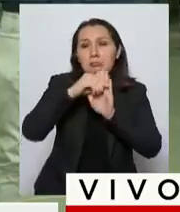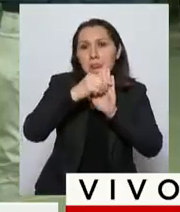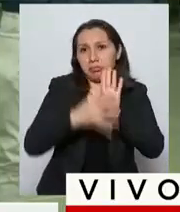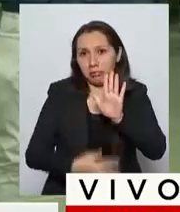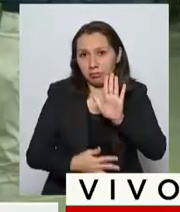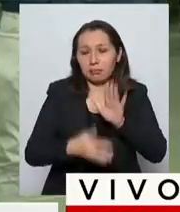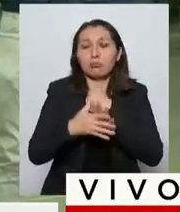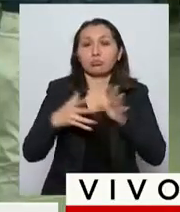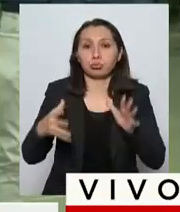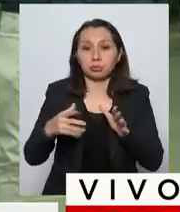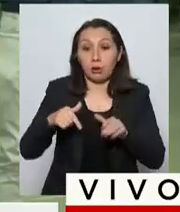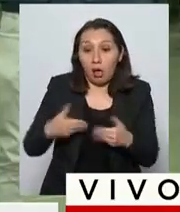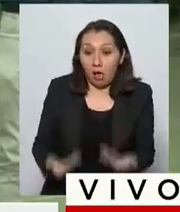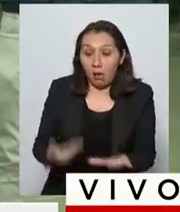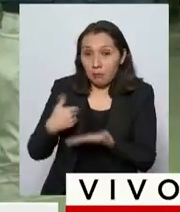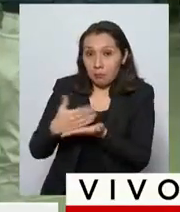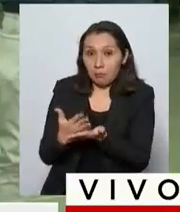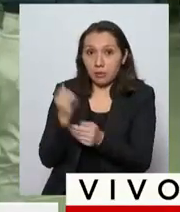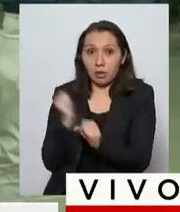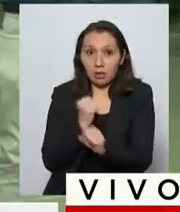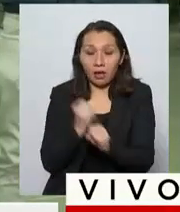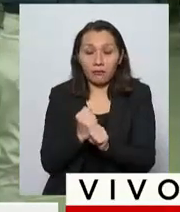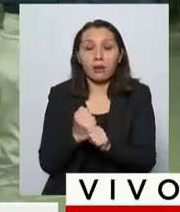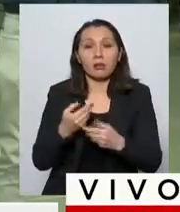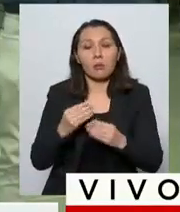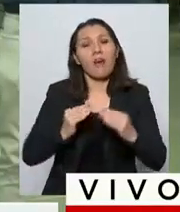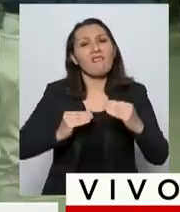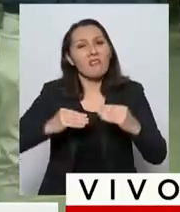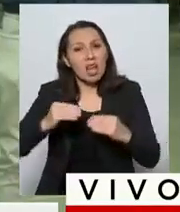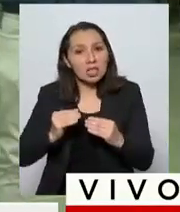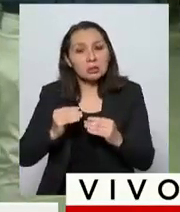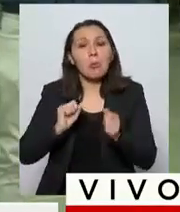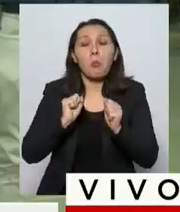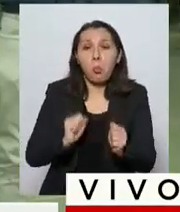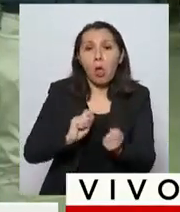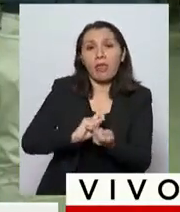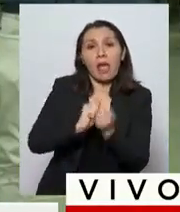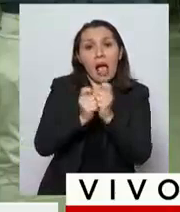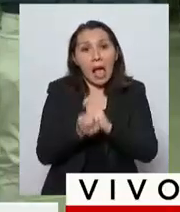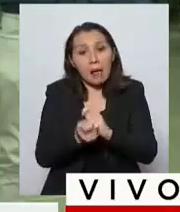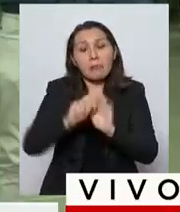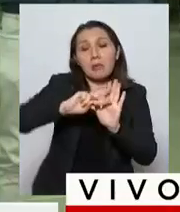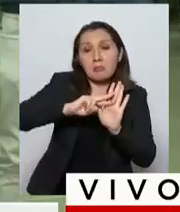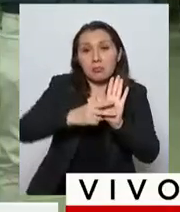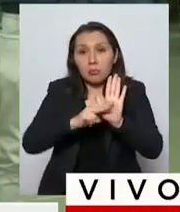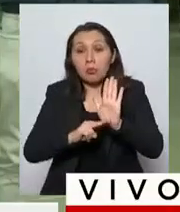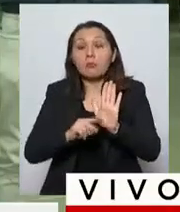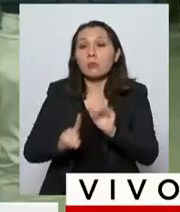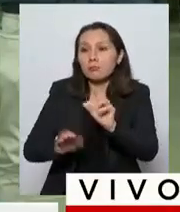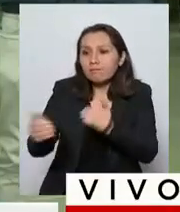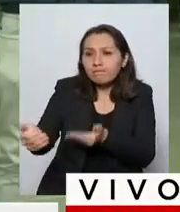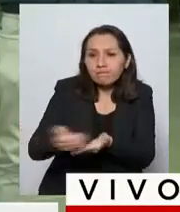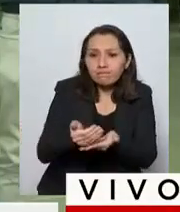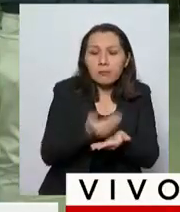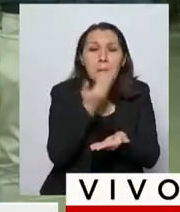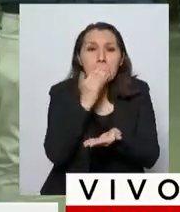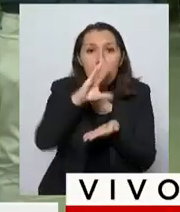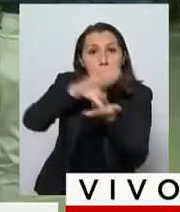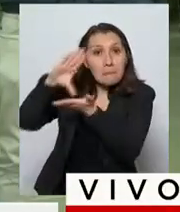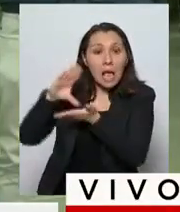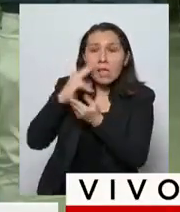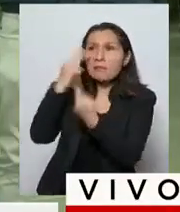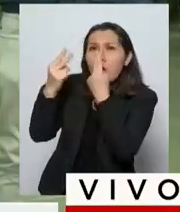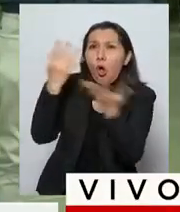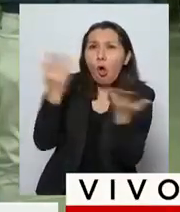plan de trabajo que, por supuesto, es flexible, es dinámico y que está recogiendo la mejor experiencia de